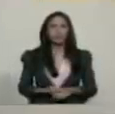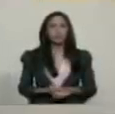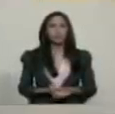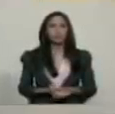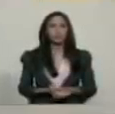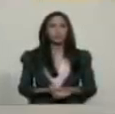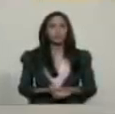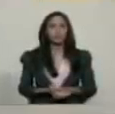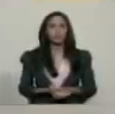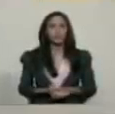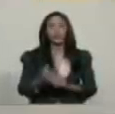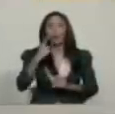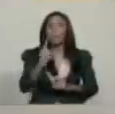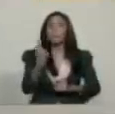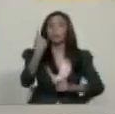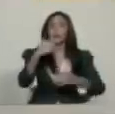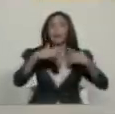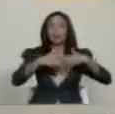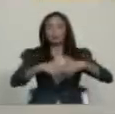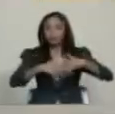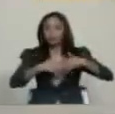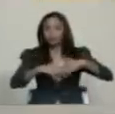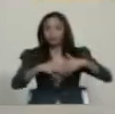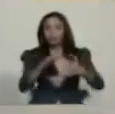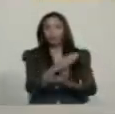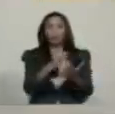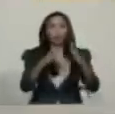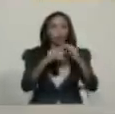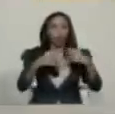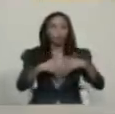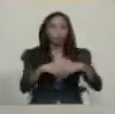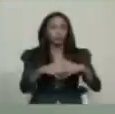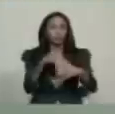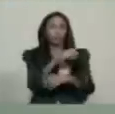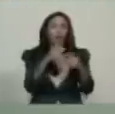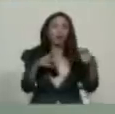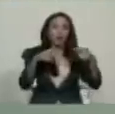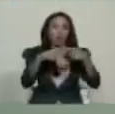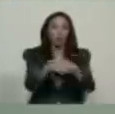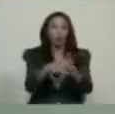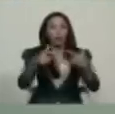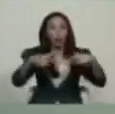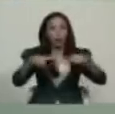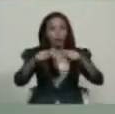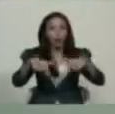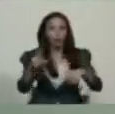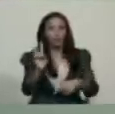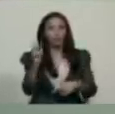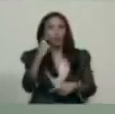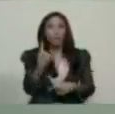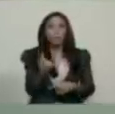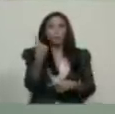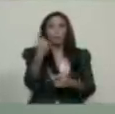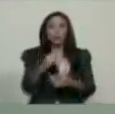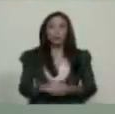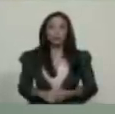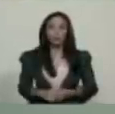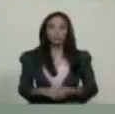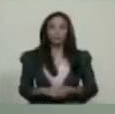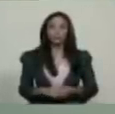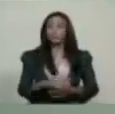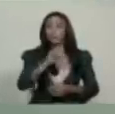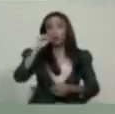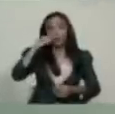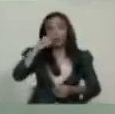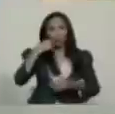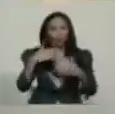Es la primera gran planta de concentración de coltán que se instala en Venezuela. Tenemos que recordar que el